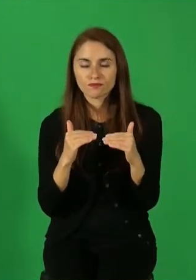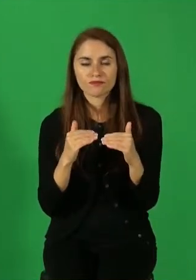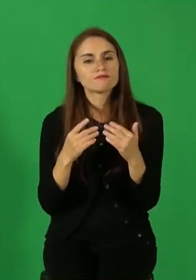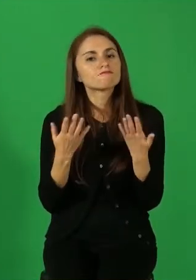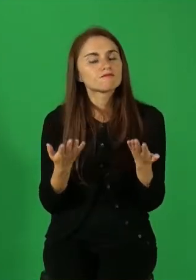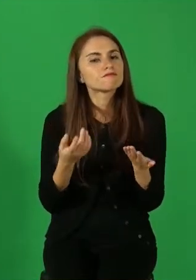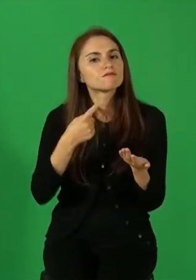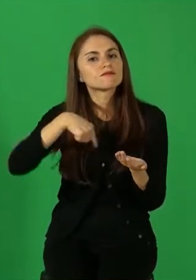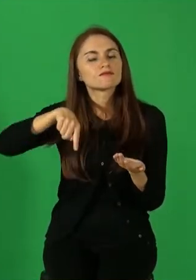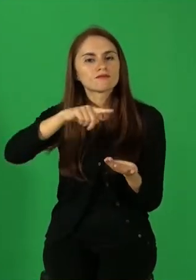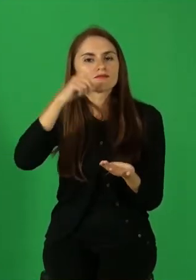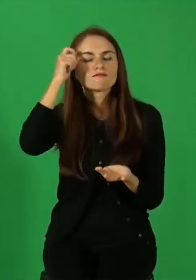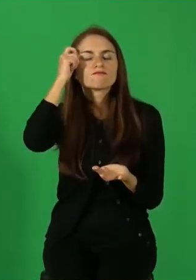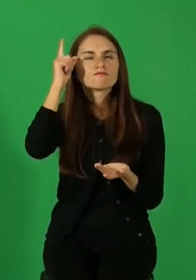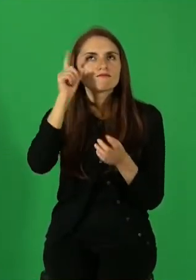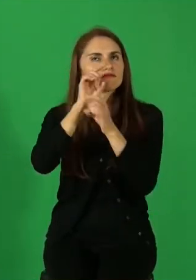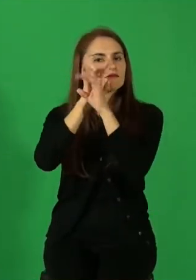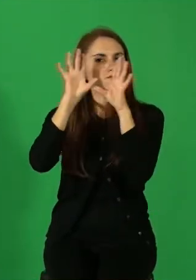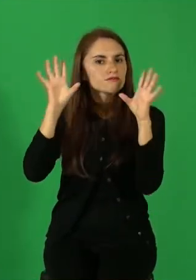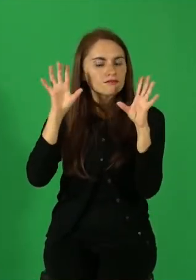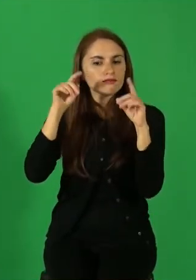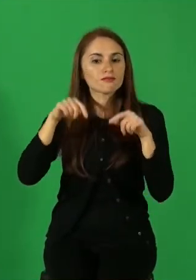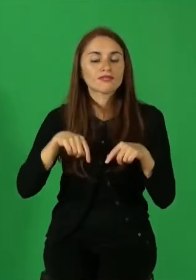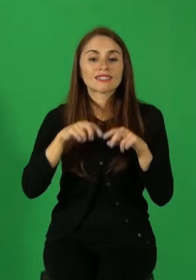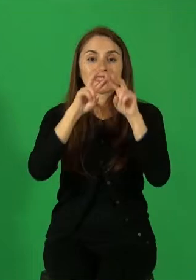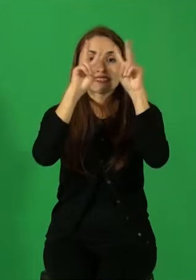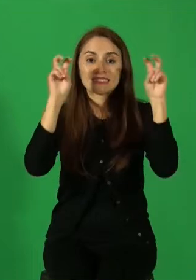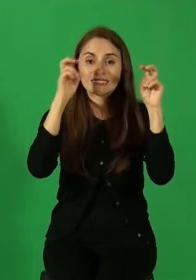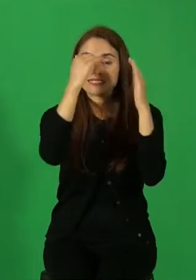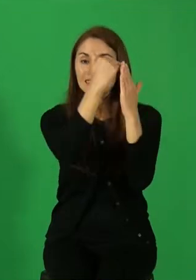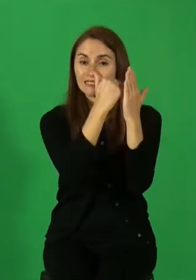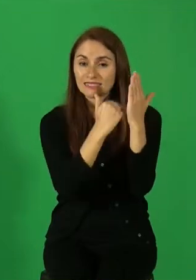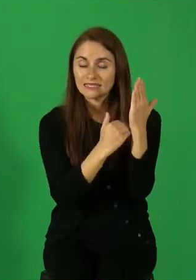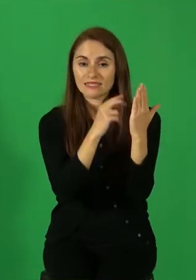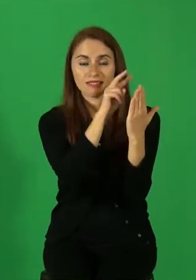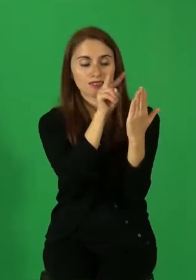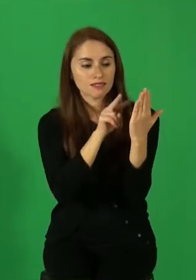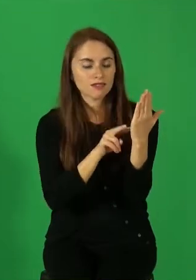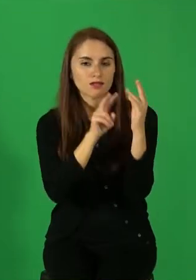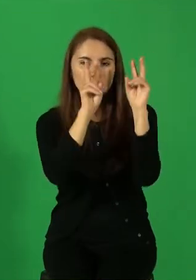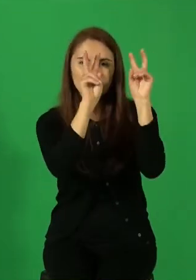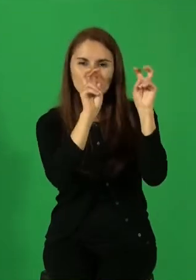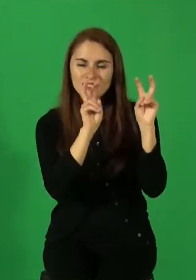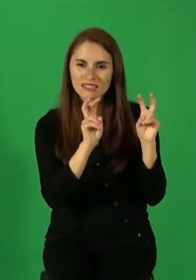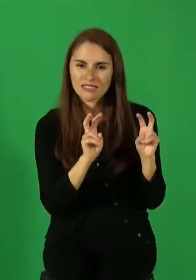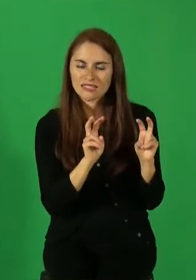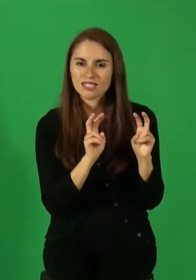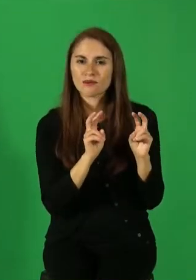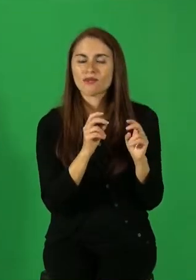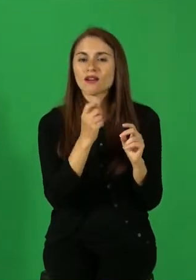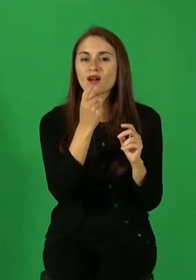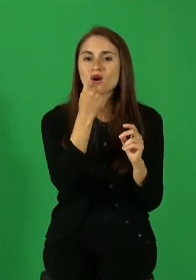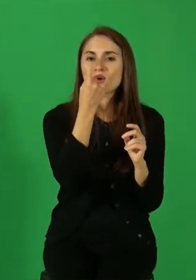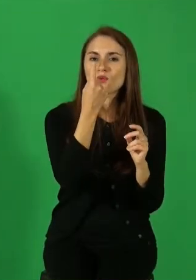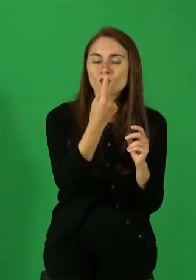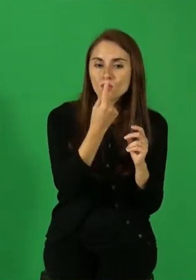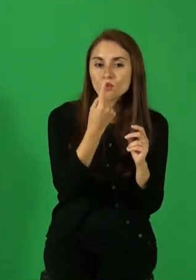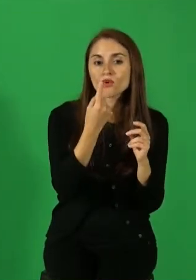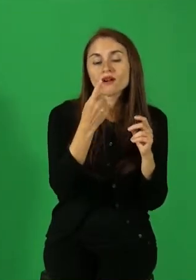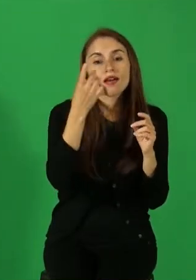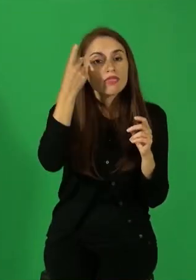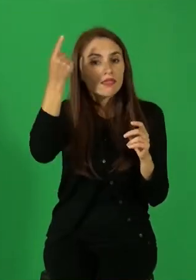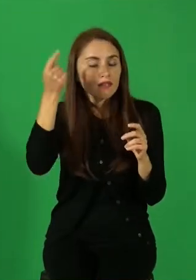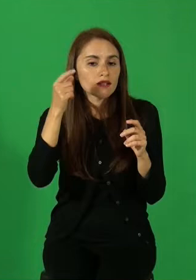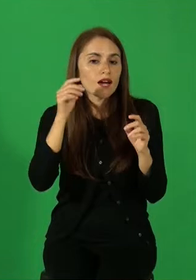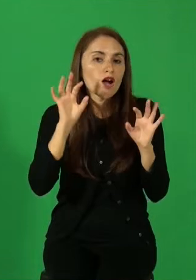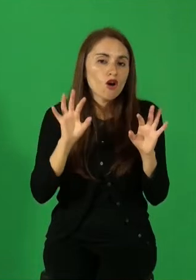debemos tener claridad que los textos tratan de un tema sobre el cual se enuncian una o varias